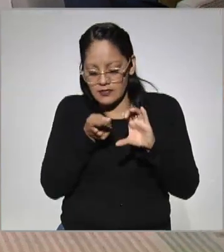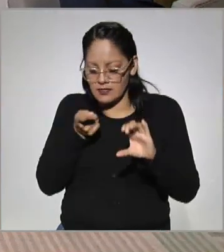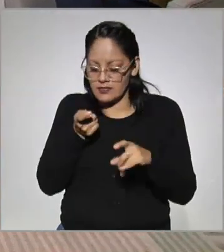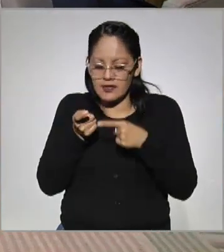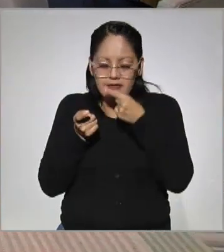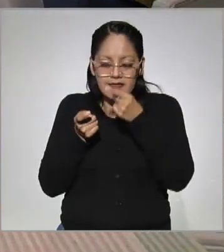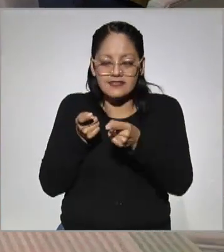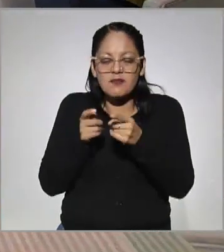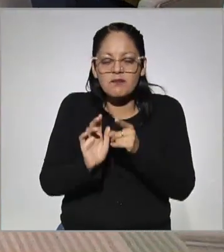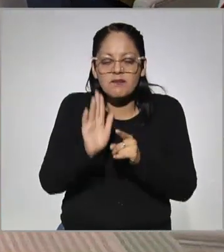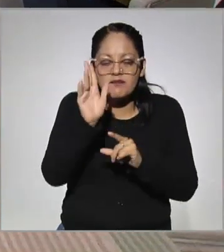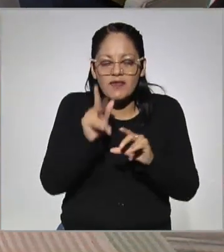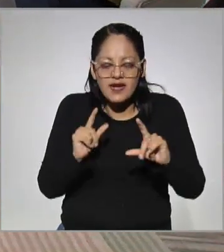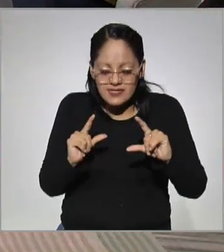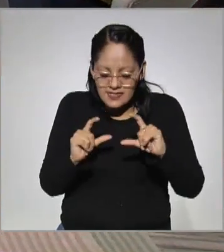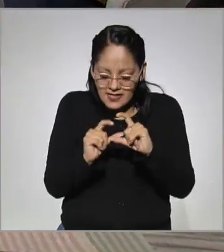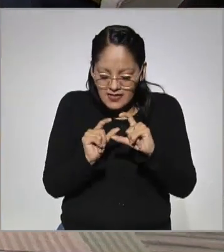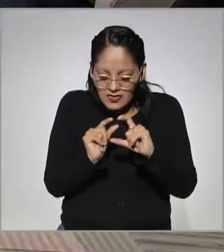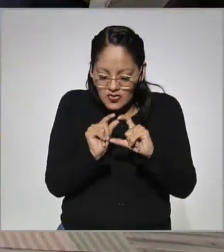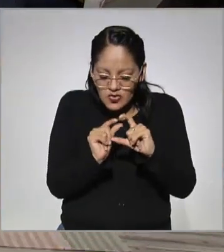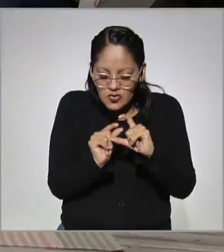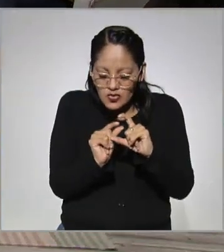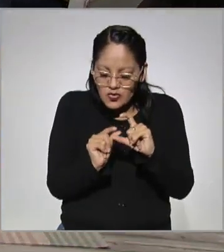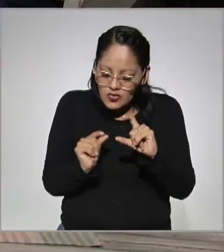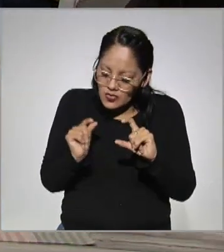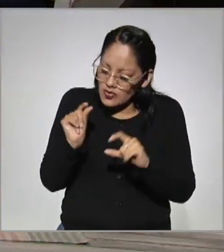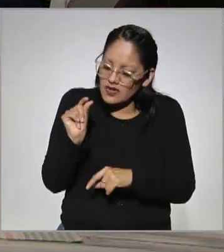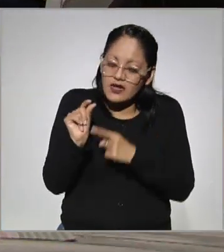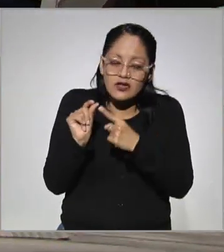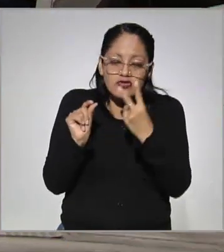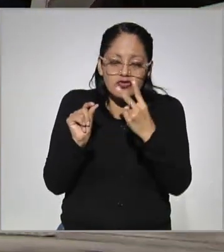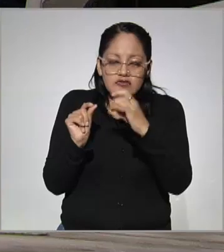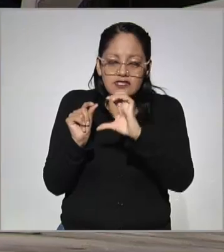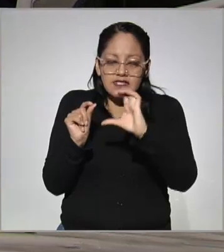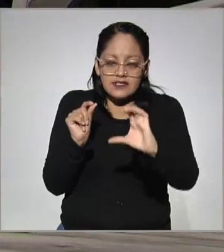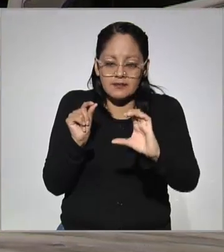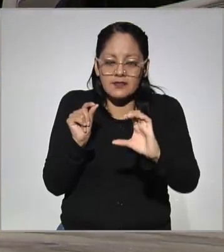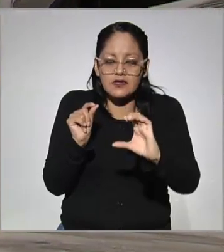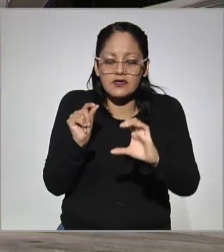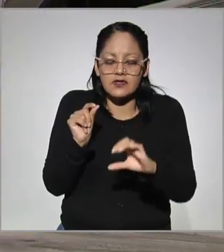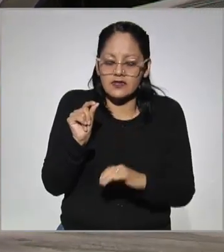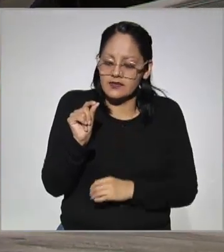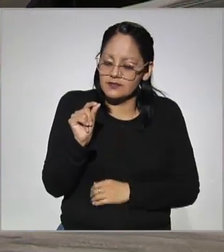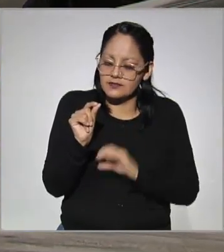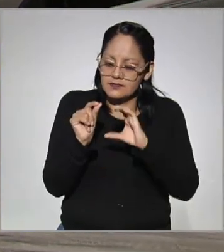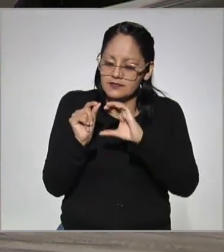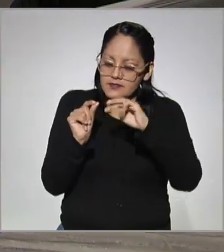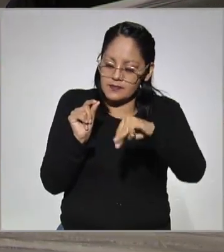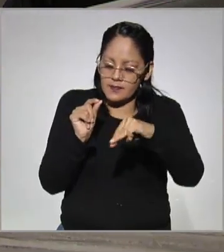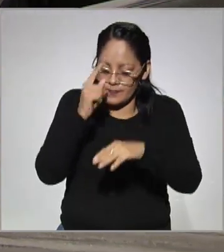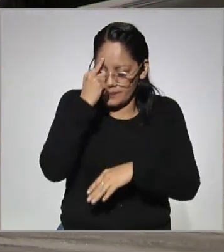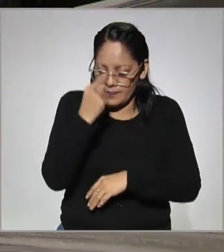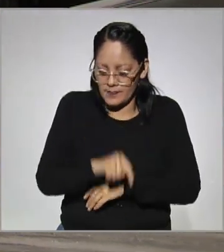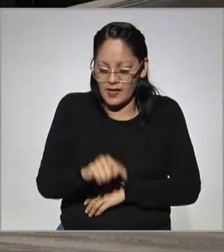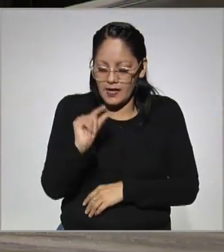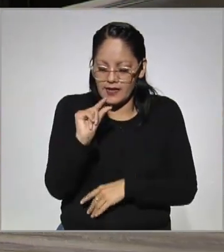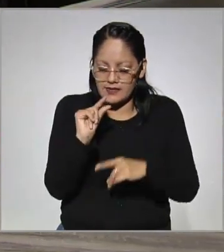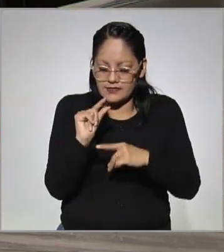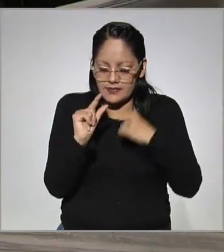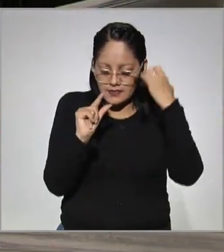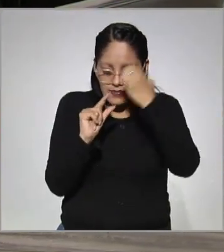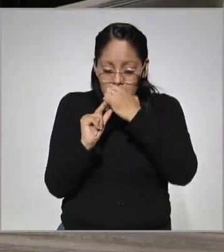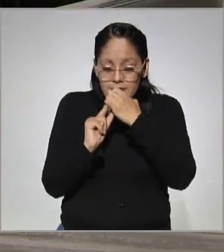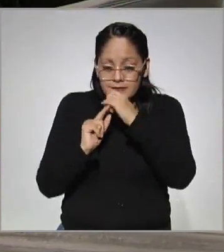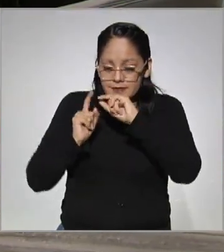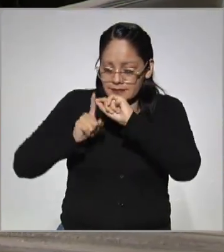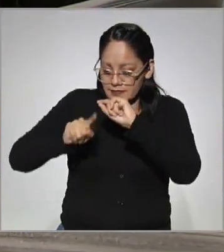¿no? Que es como cortar una rebanadita de aproximadamente 2 centímetros de ese tejido para, con esa finalidad, quitar el